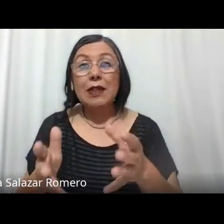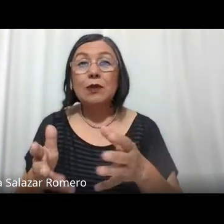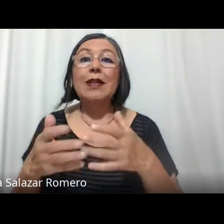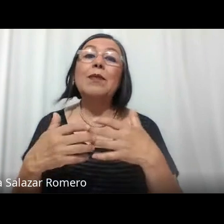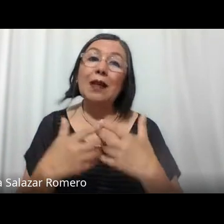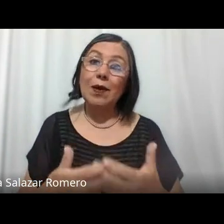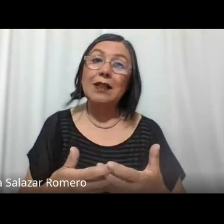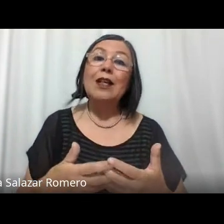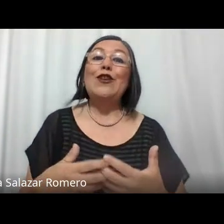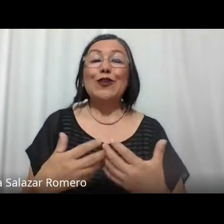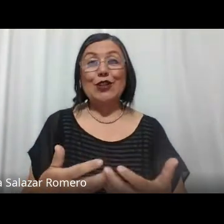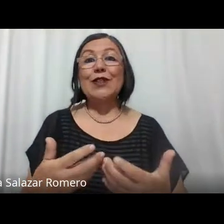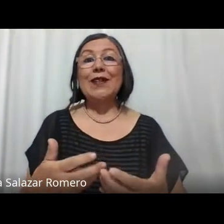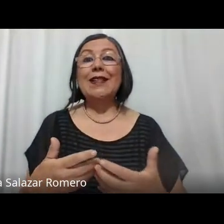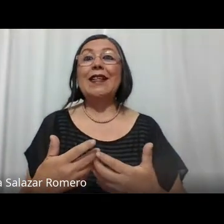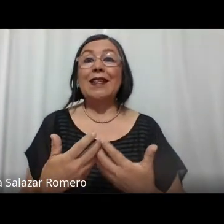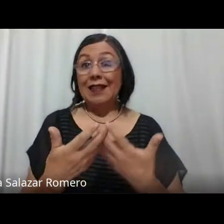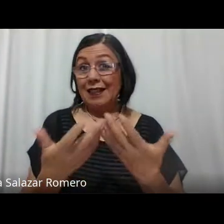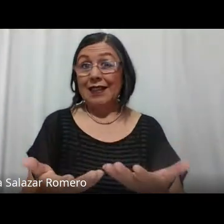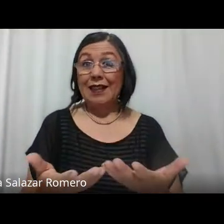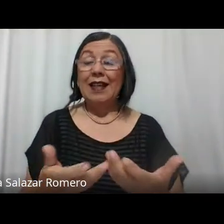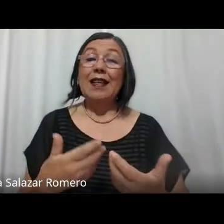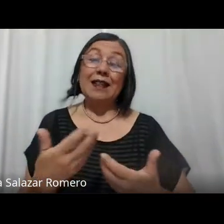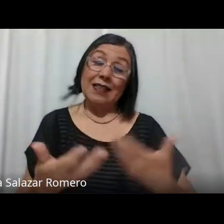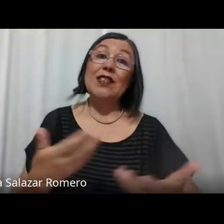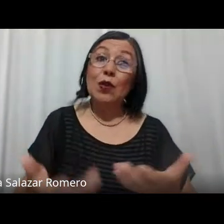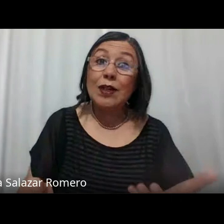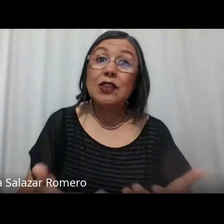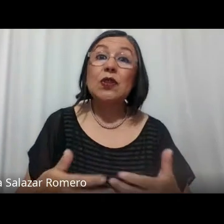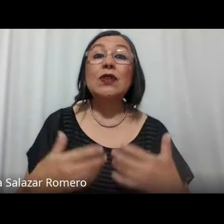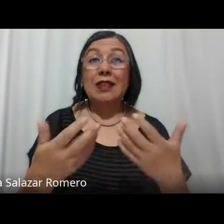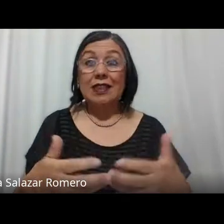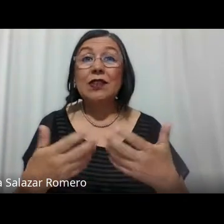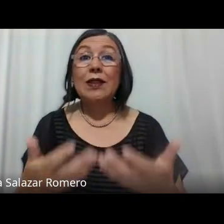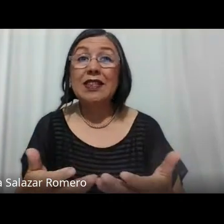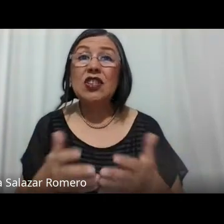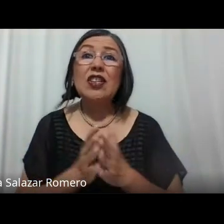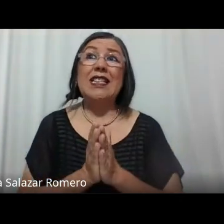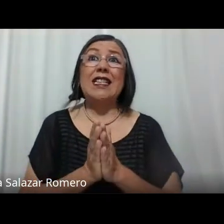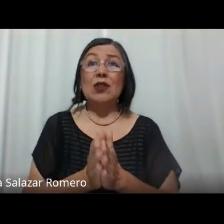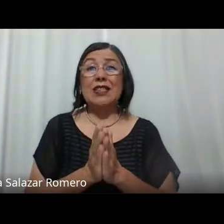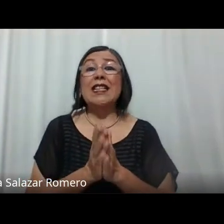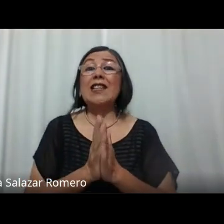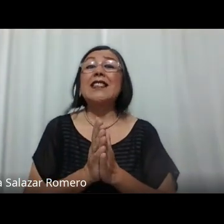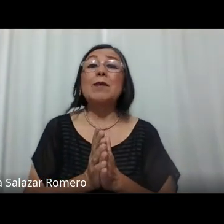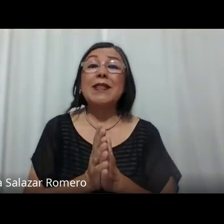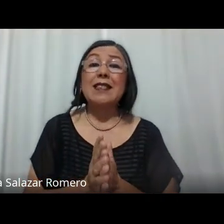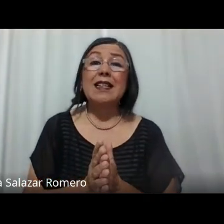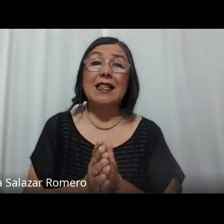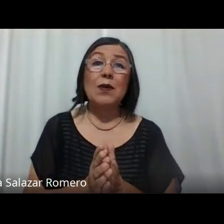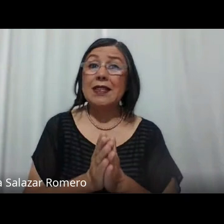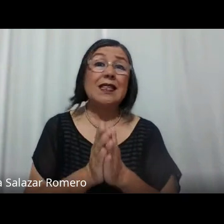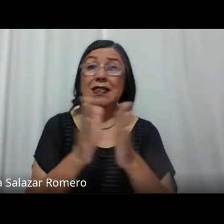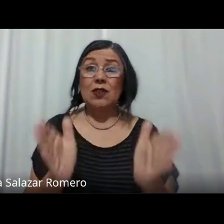lengua natural para la cual los niños deben recibir su educación, recibir su atención, y nos dice que debe estar presente